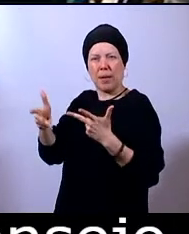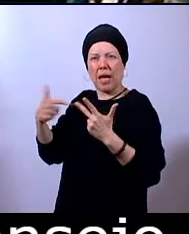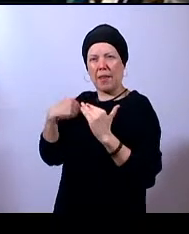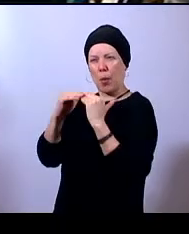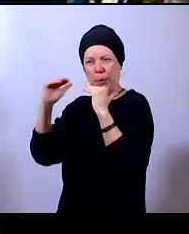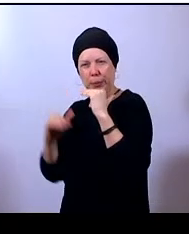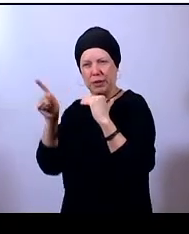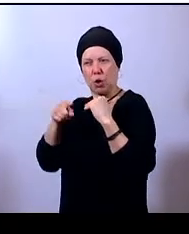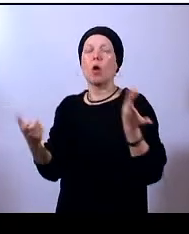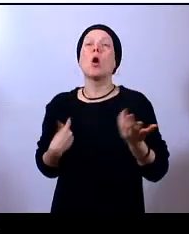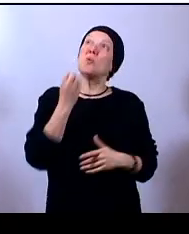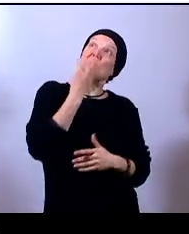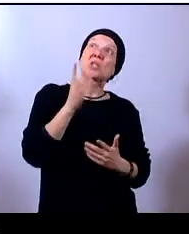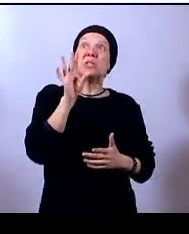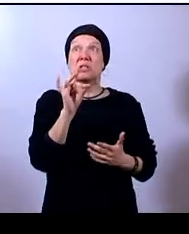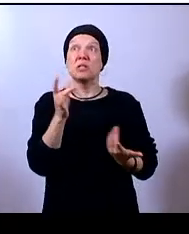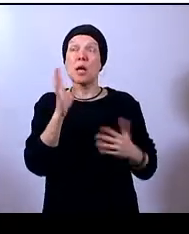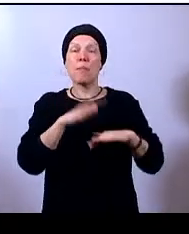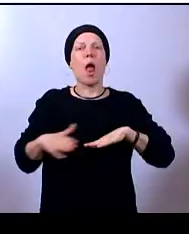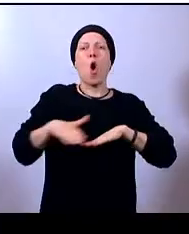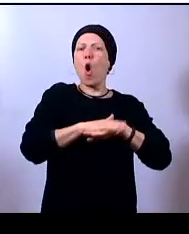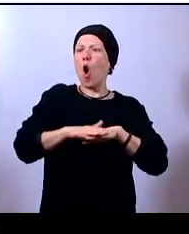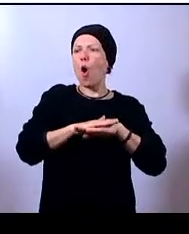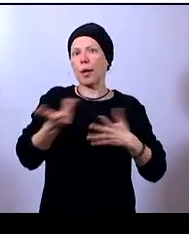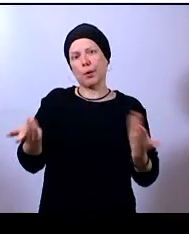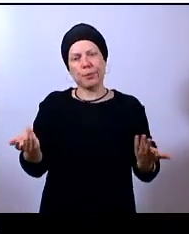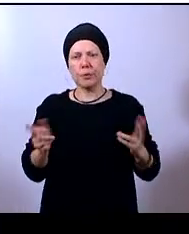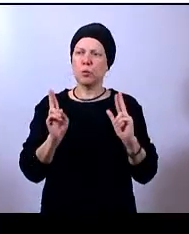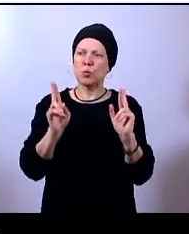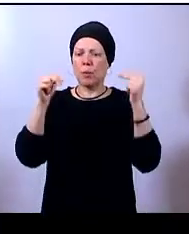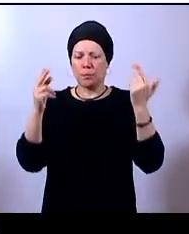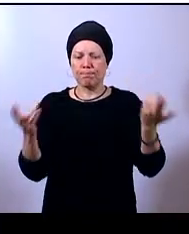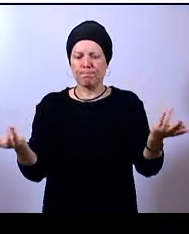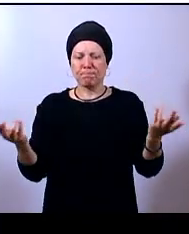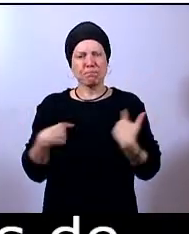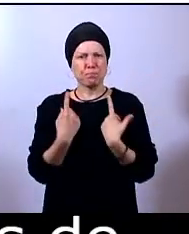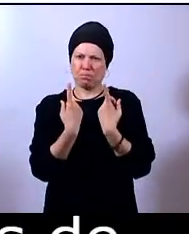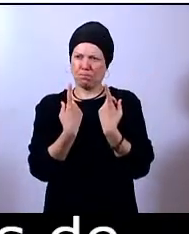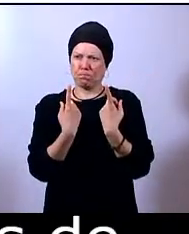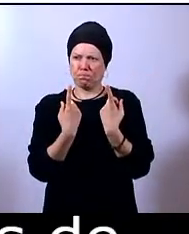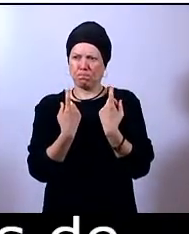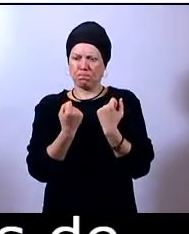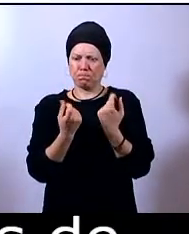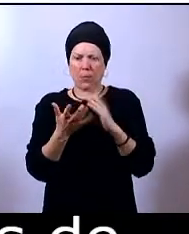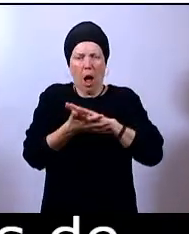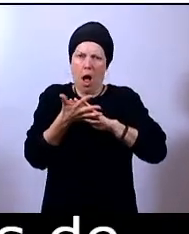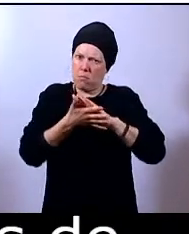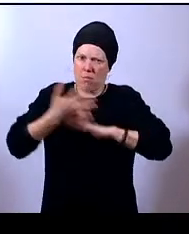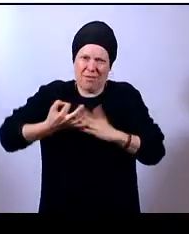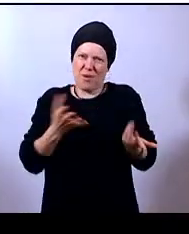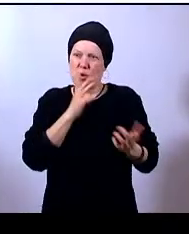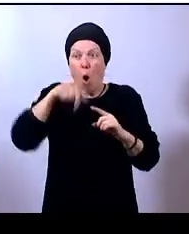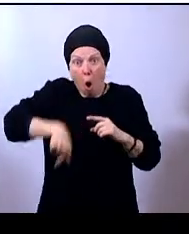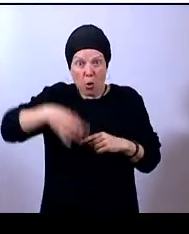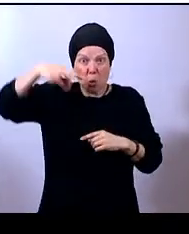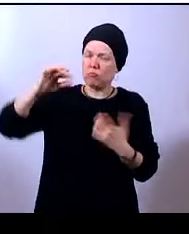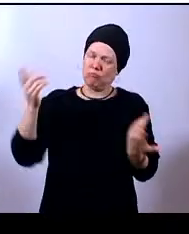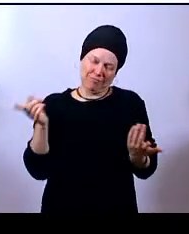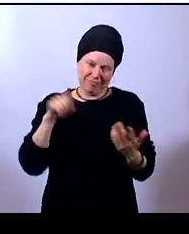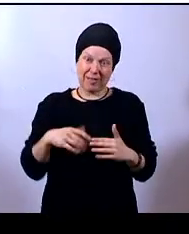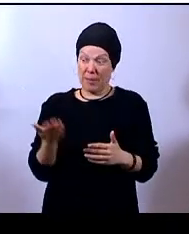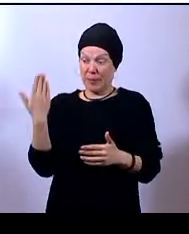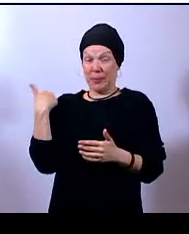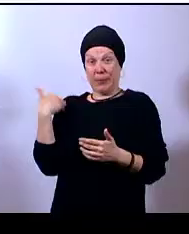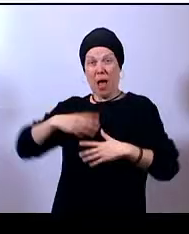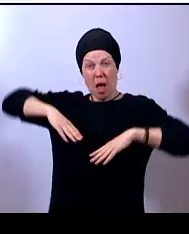Sí, bueno, para el Gobierno ha sido el tema, necesariamente hemos tenido que hablar de él, no solamente hoy, desde que se